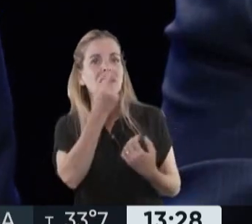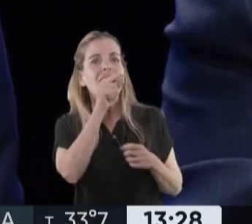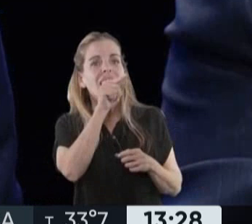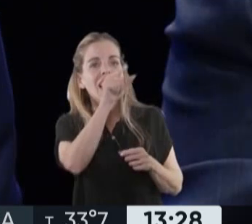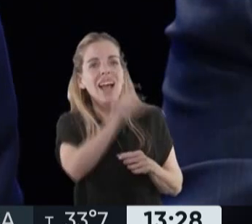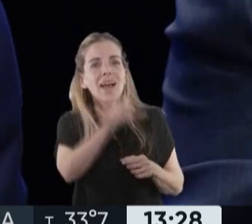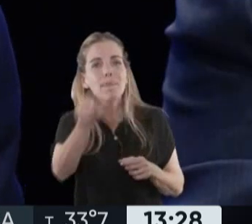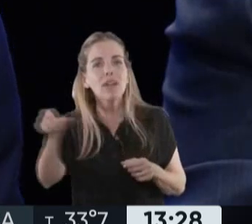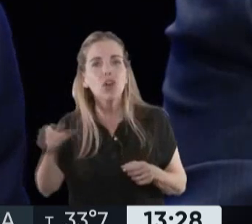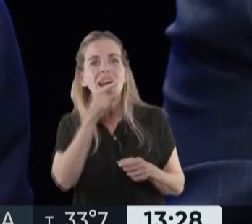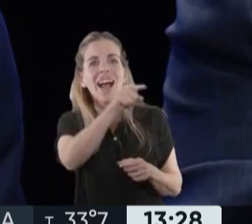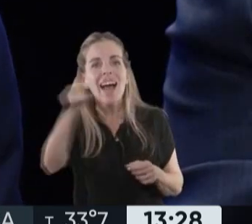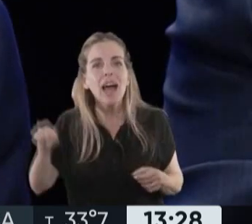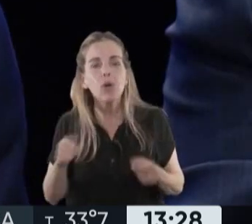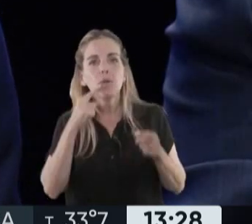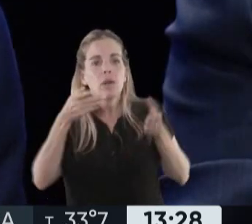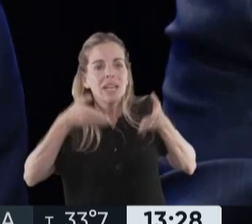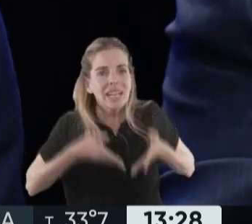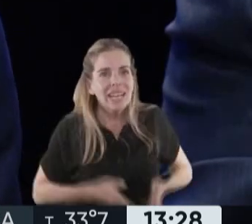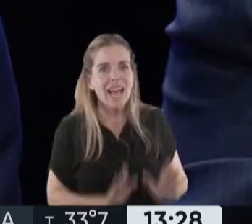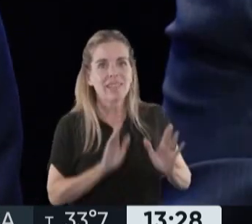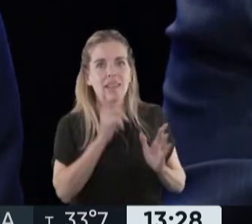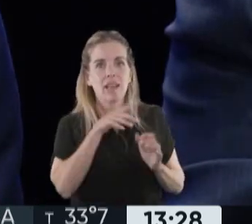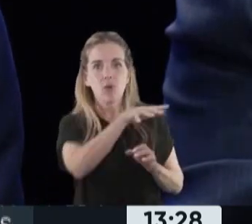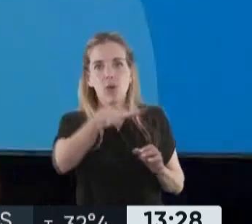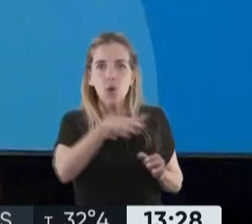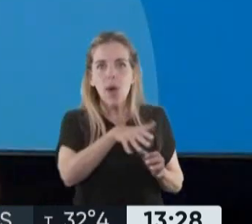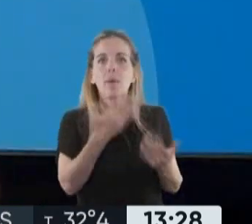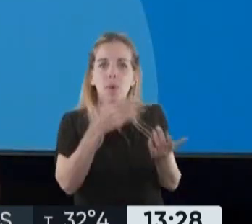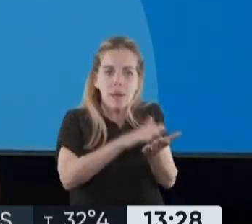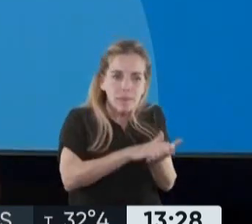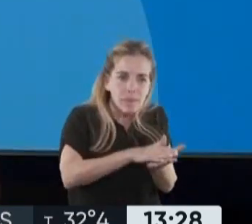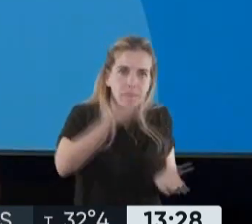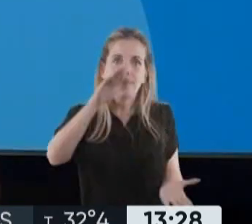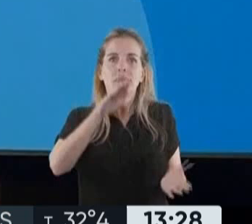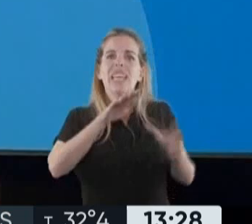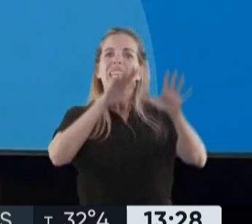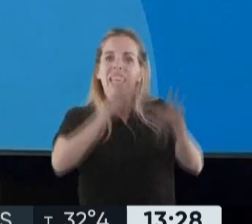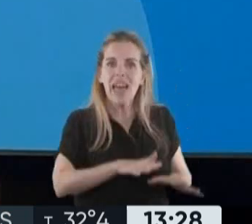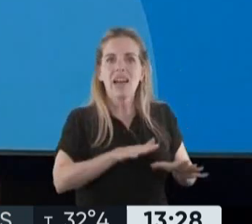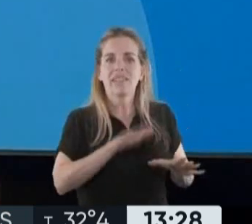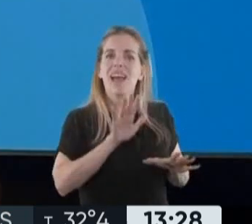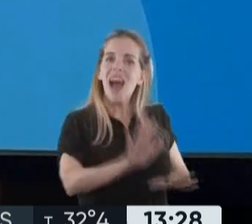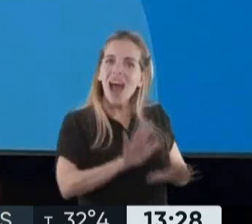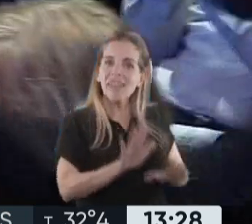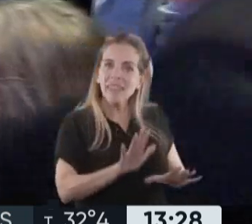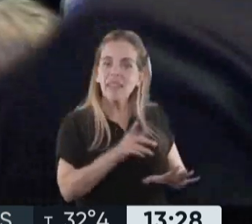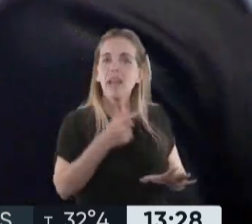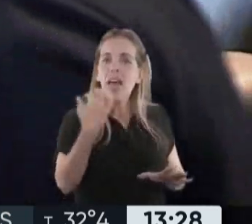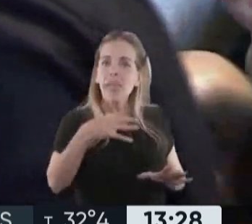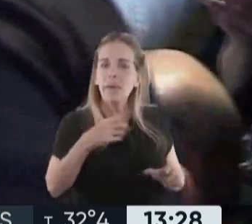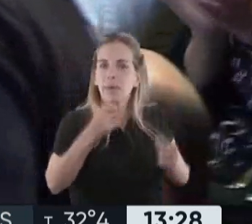oportunidad de desarrollarse en el mismo lugar donde nace. Eso es lo ético. Eso es lo que debemos